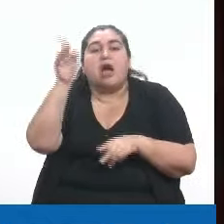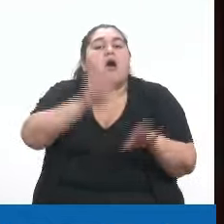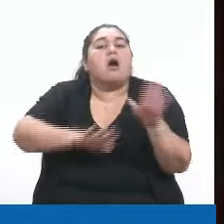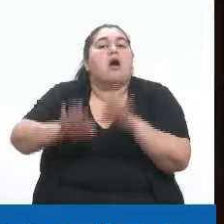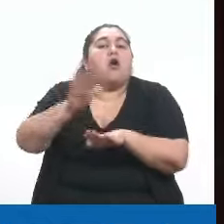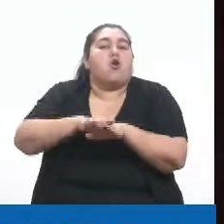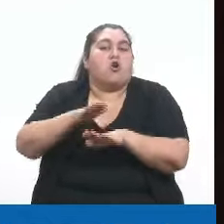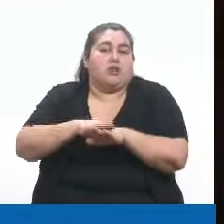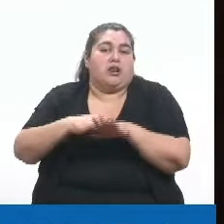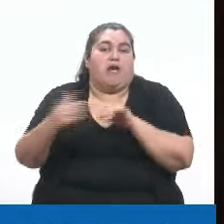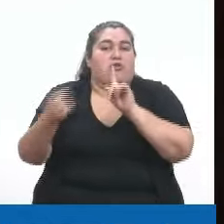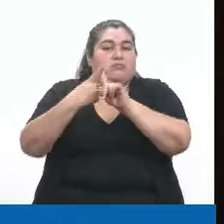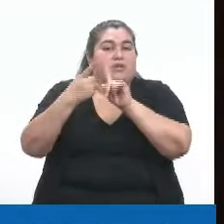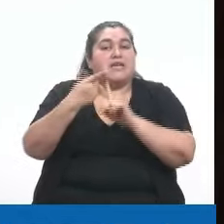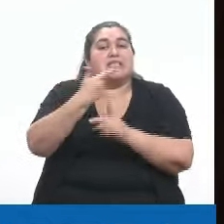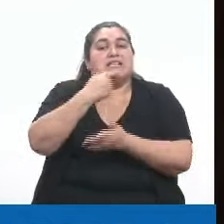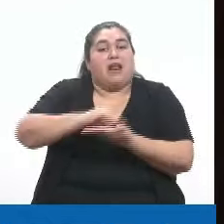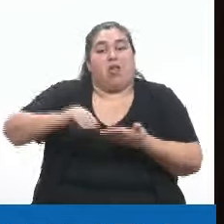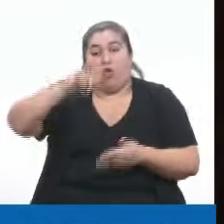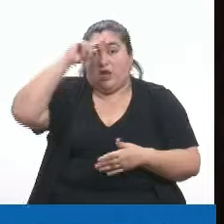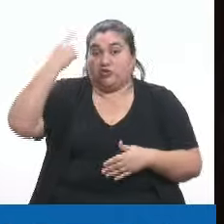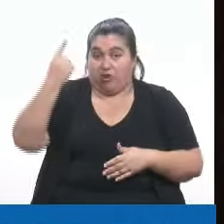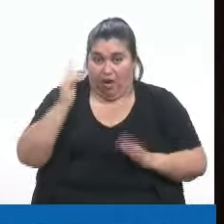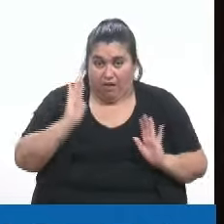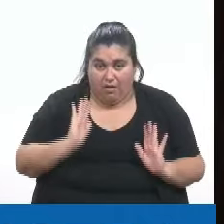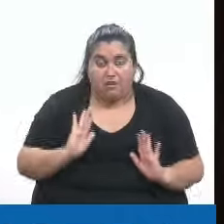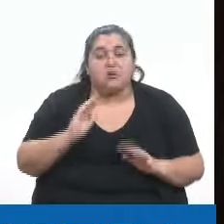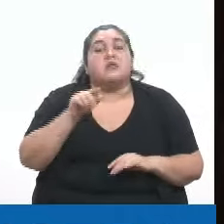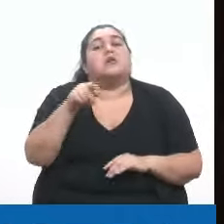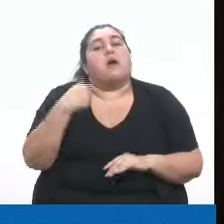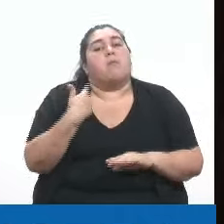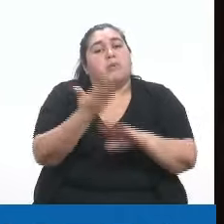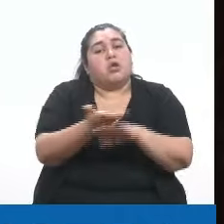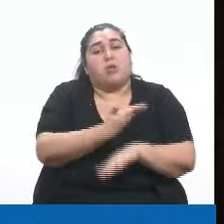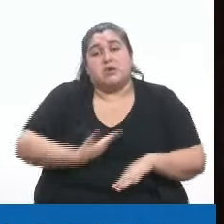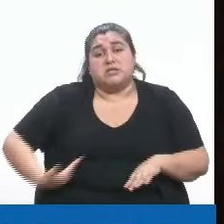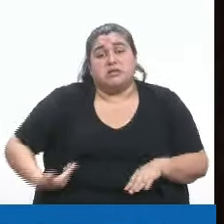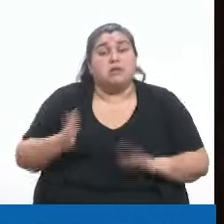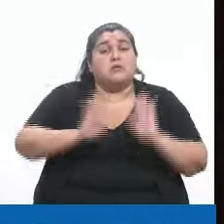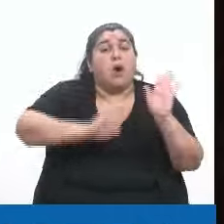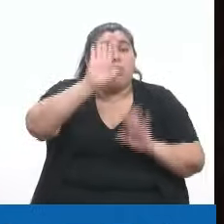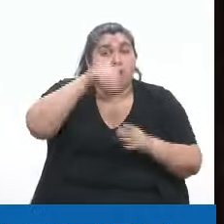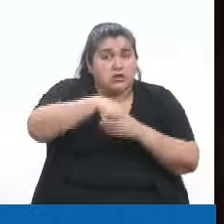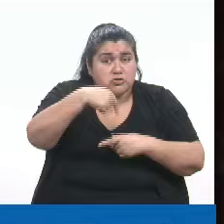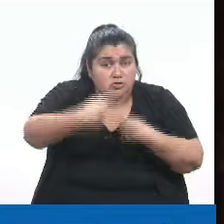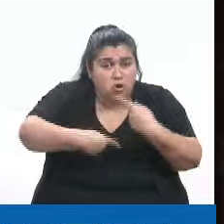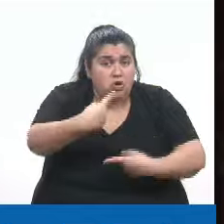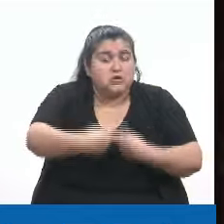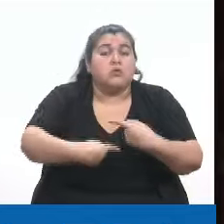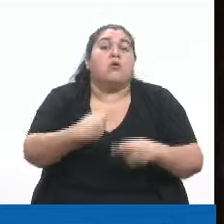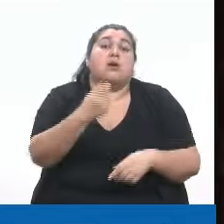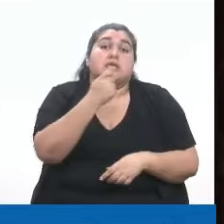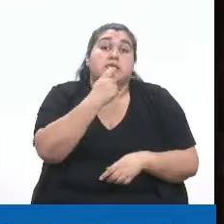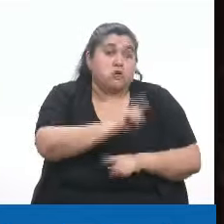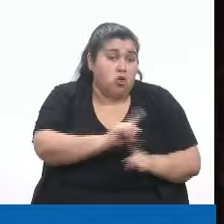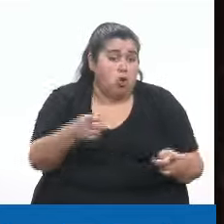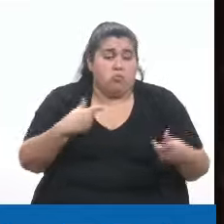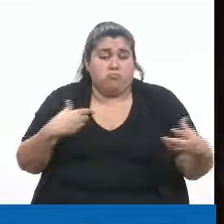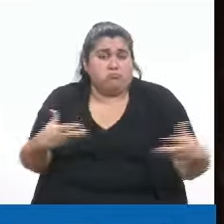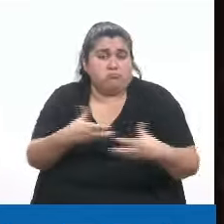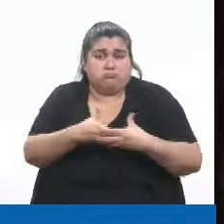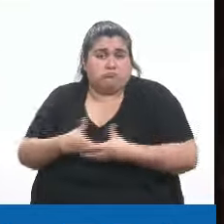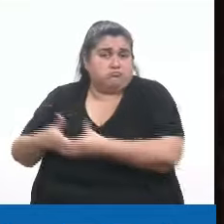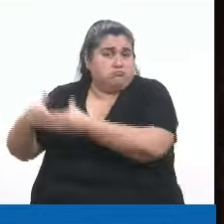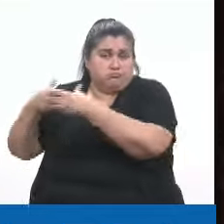senado de la nación Así que le pido señora presidenta que proceda la votación y si no nos vamos a retirar los